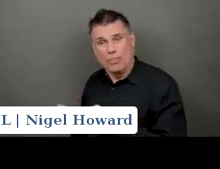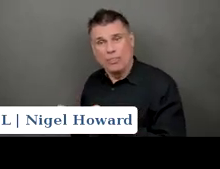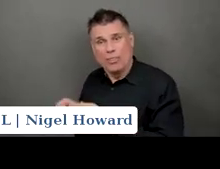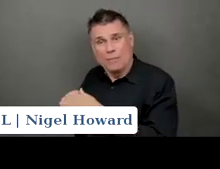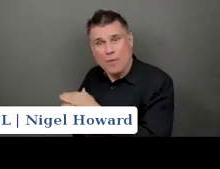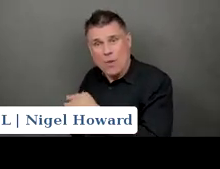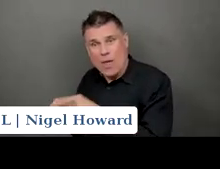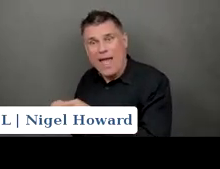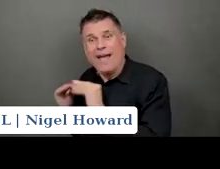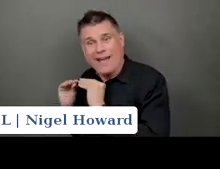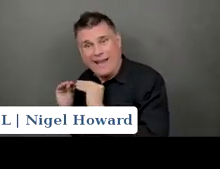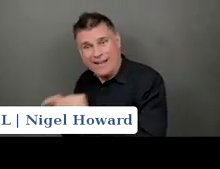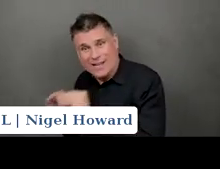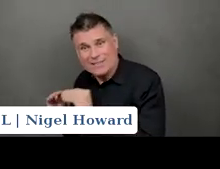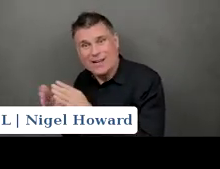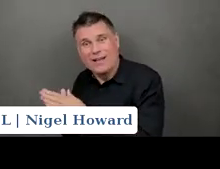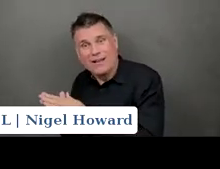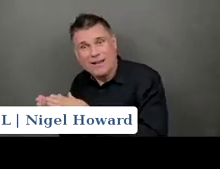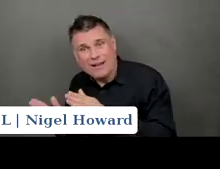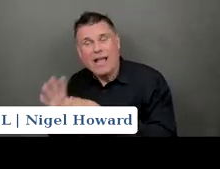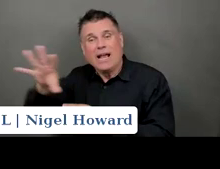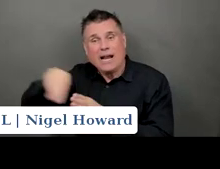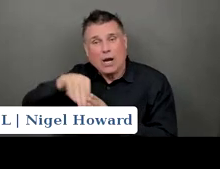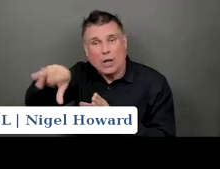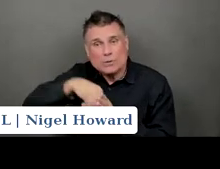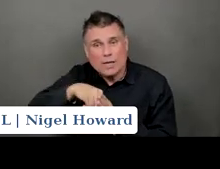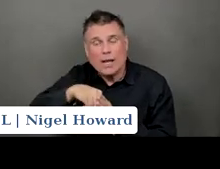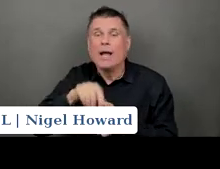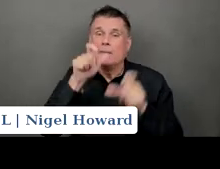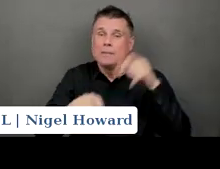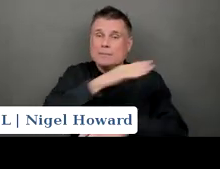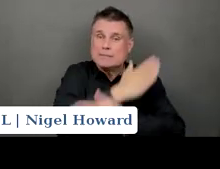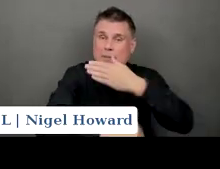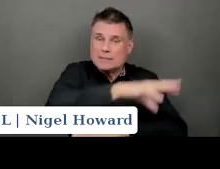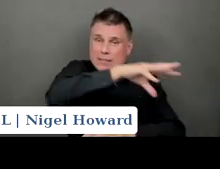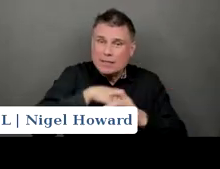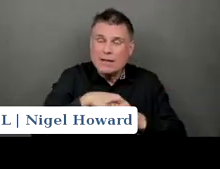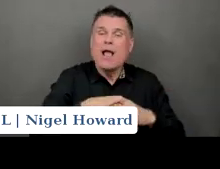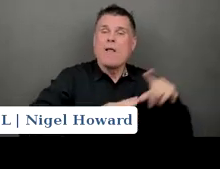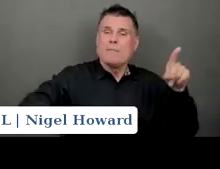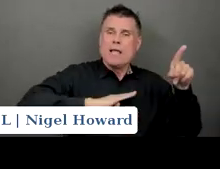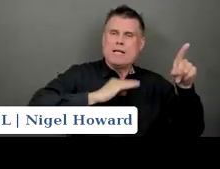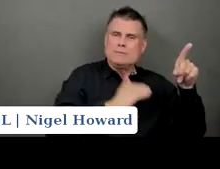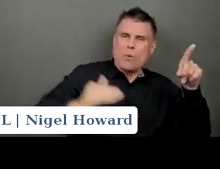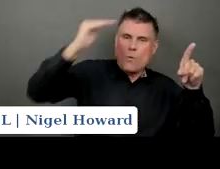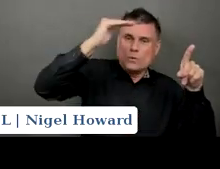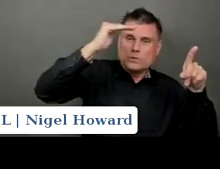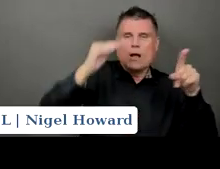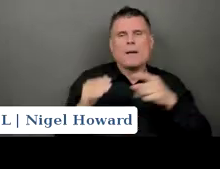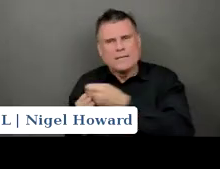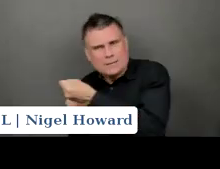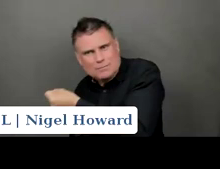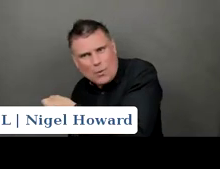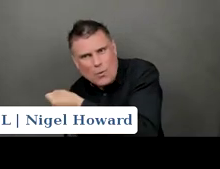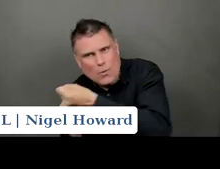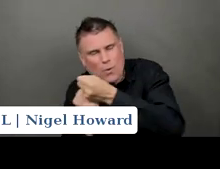el desafío de poder articular entre todos nosotros como responsables gubernamentales y estatales de todos